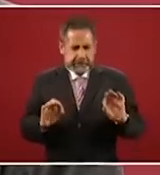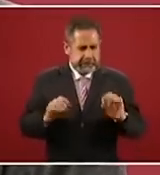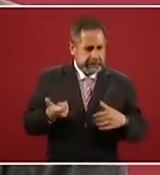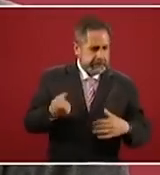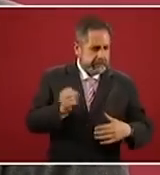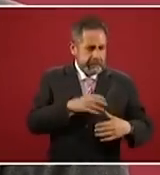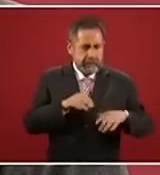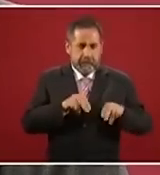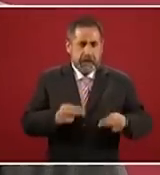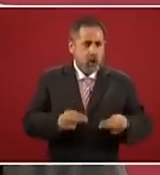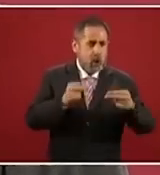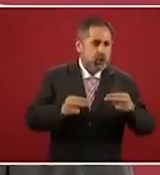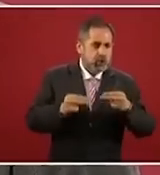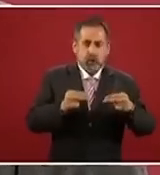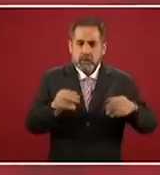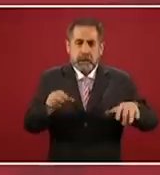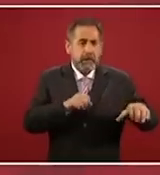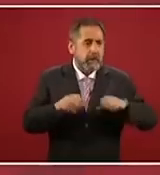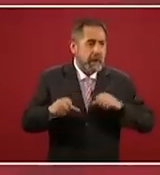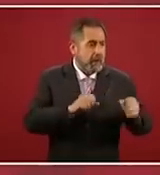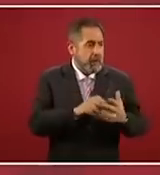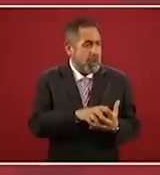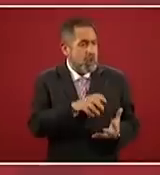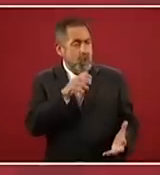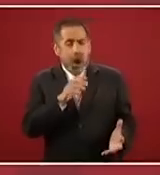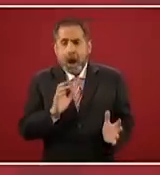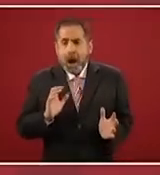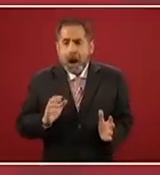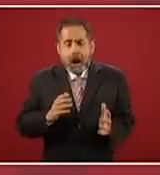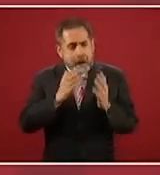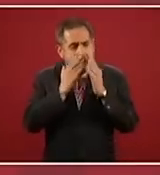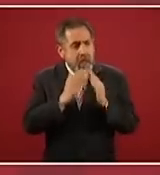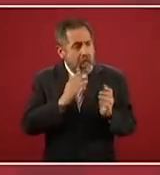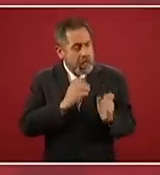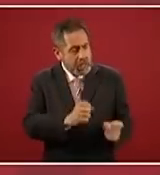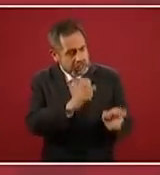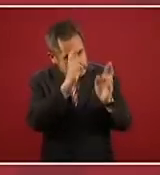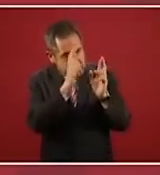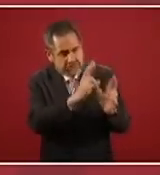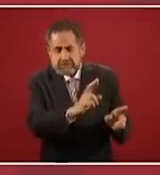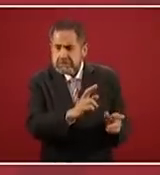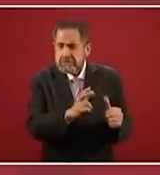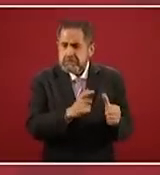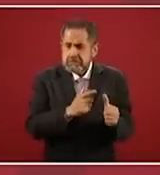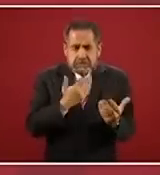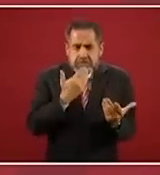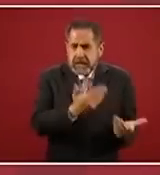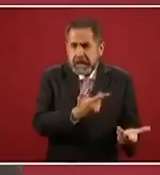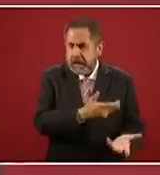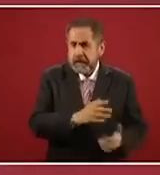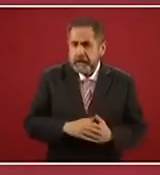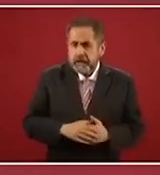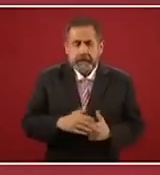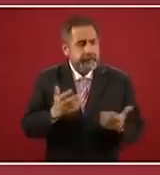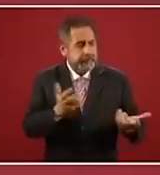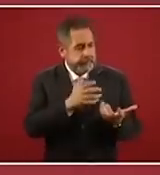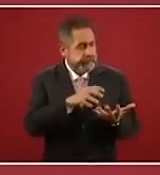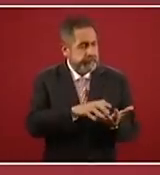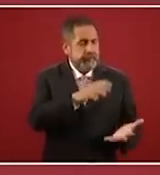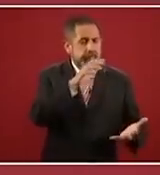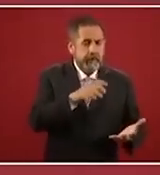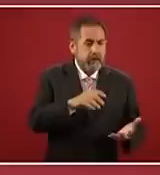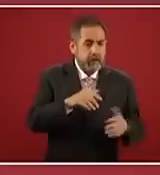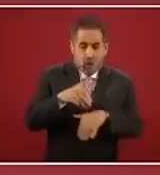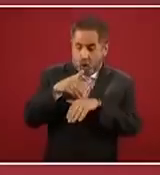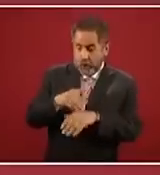acumular un patrimonio, pues merece respeto. Y si lo hace de conformidad con la